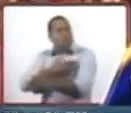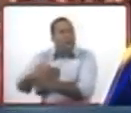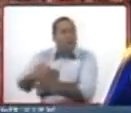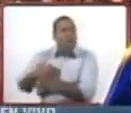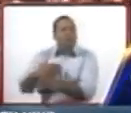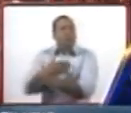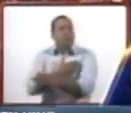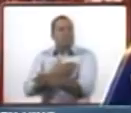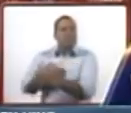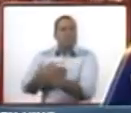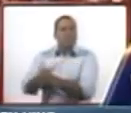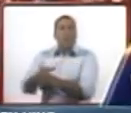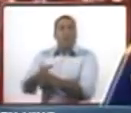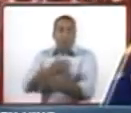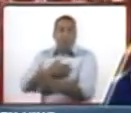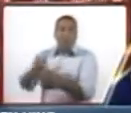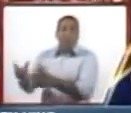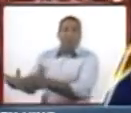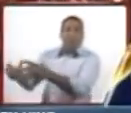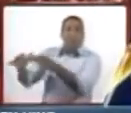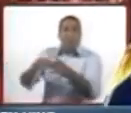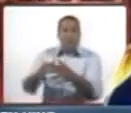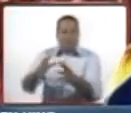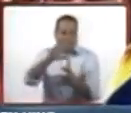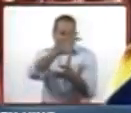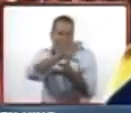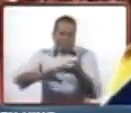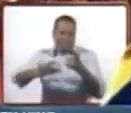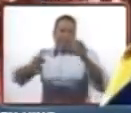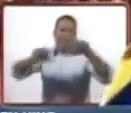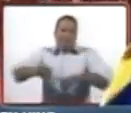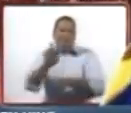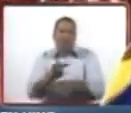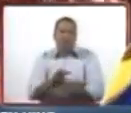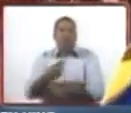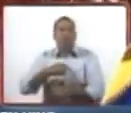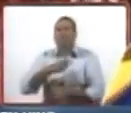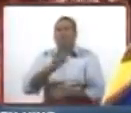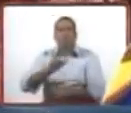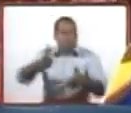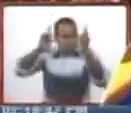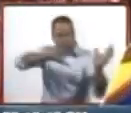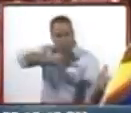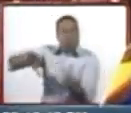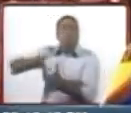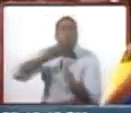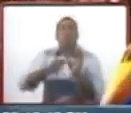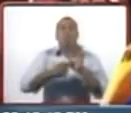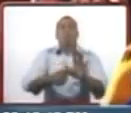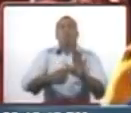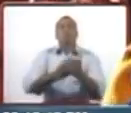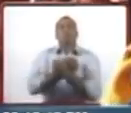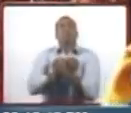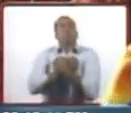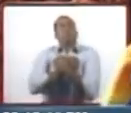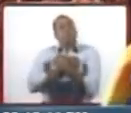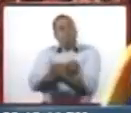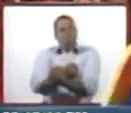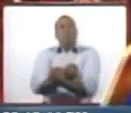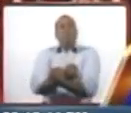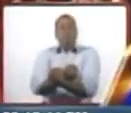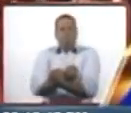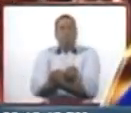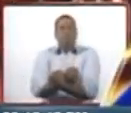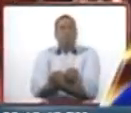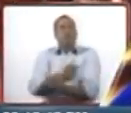quieren venir a desgarrar nuestra patria, pero nosotros no lo vamos a permitir. Vean, esto es una muestra de amor, que este pueblo está aquí